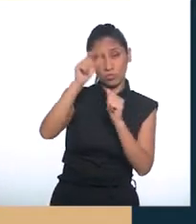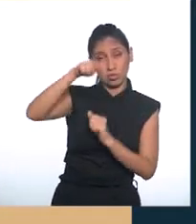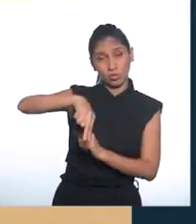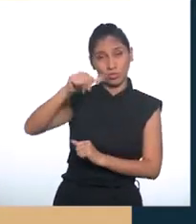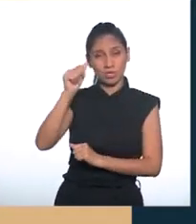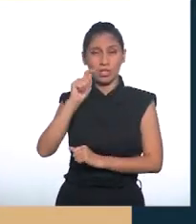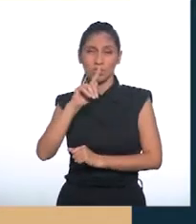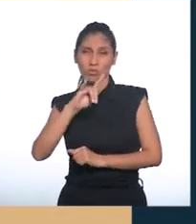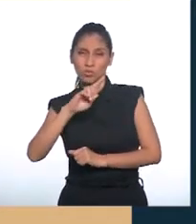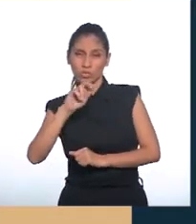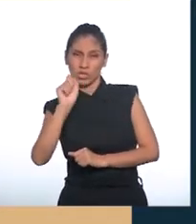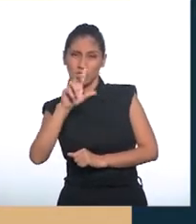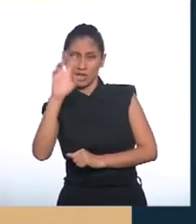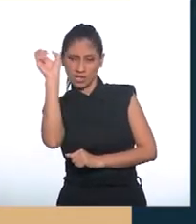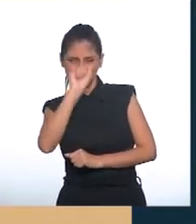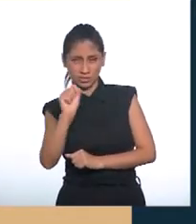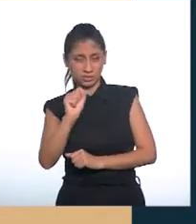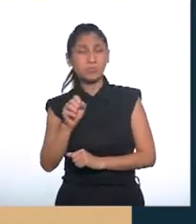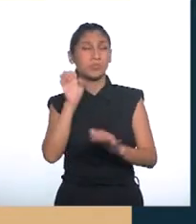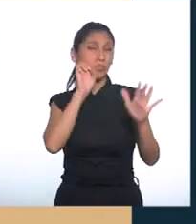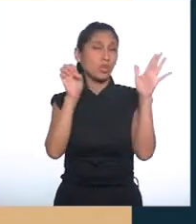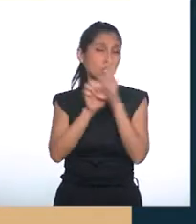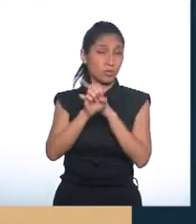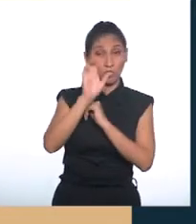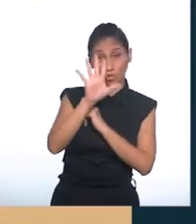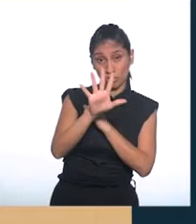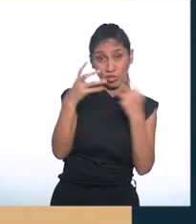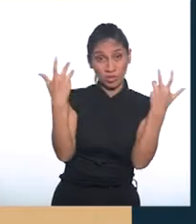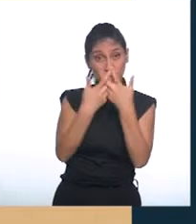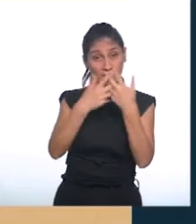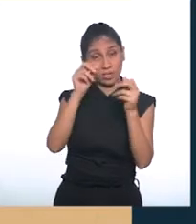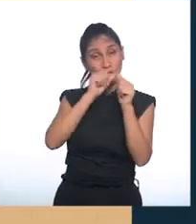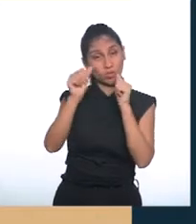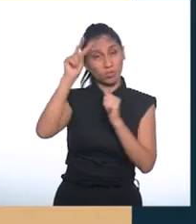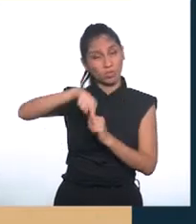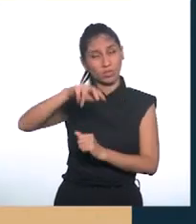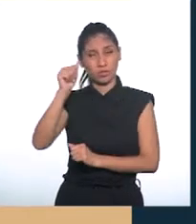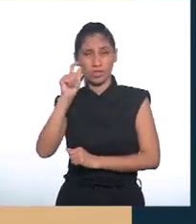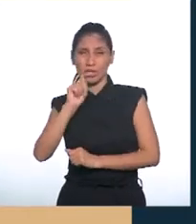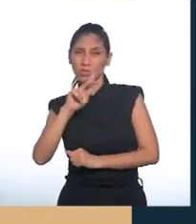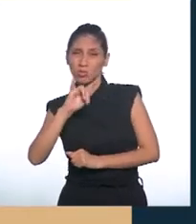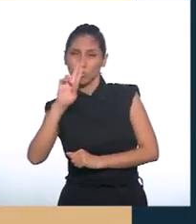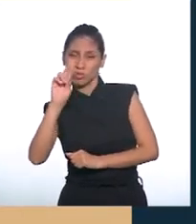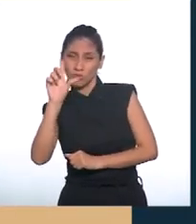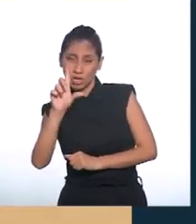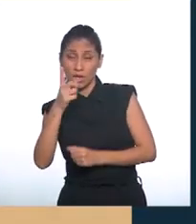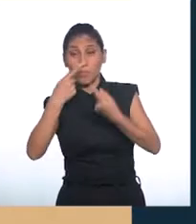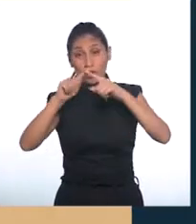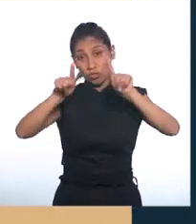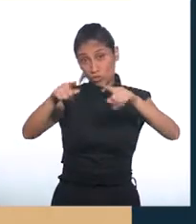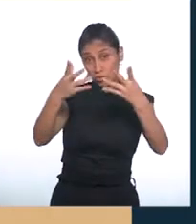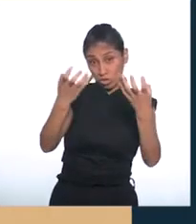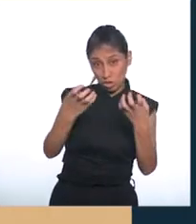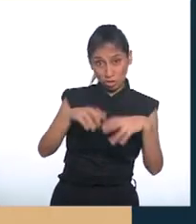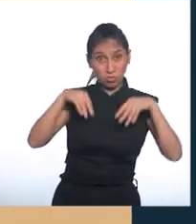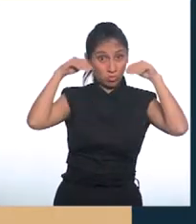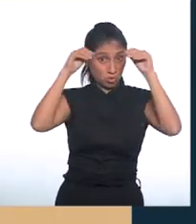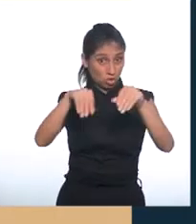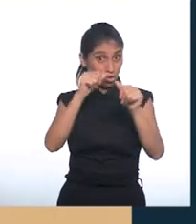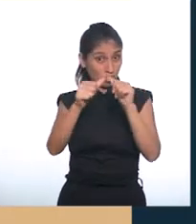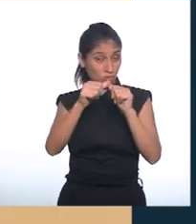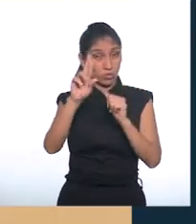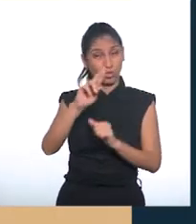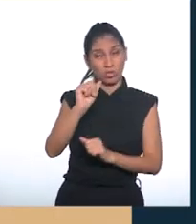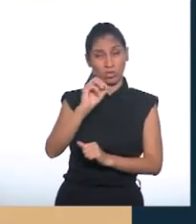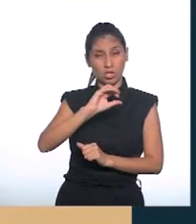ejemplo. El 5 es un número natural y si queremos expresarlo como número racional, solo hace